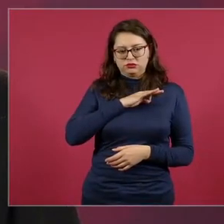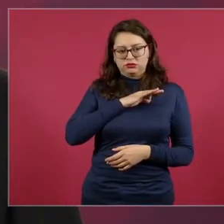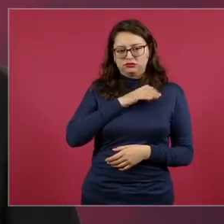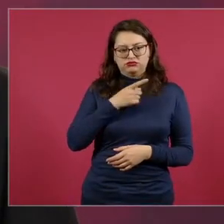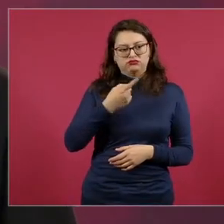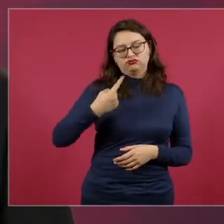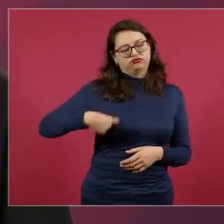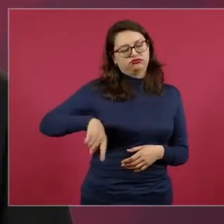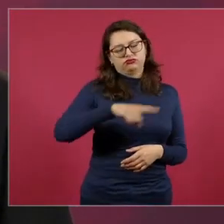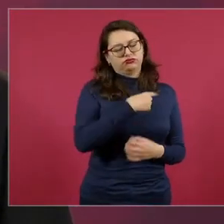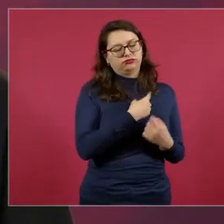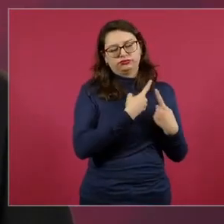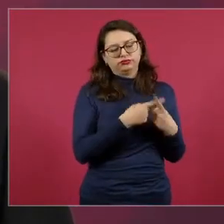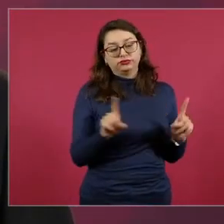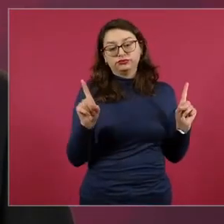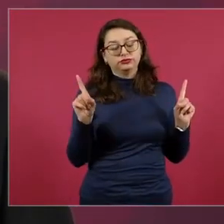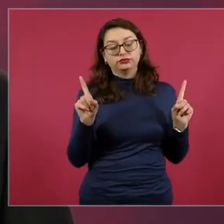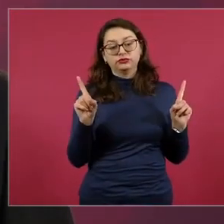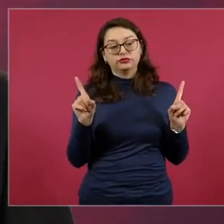Nosotros no.